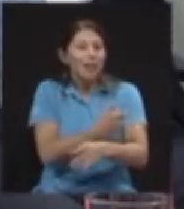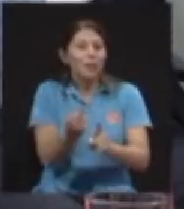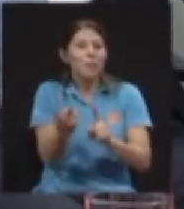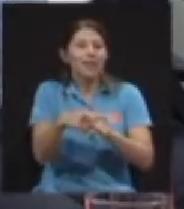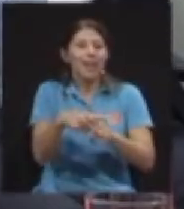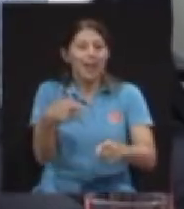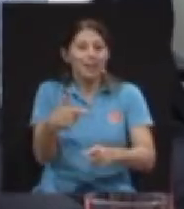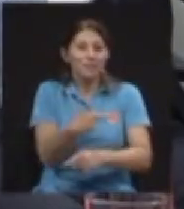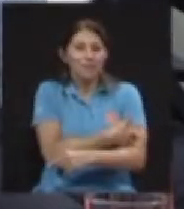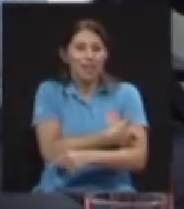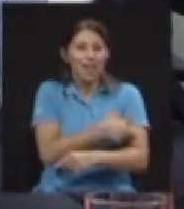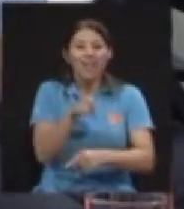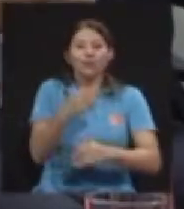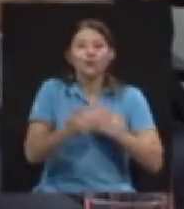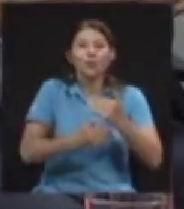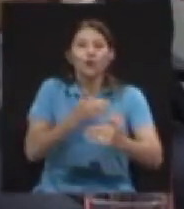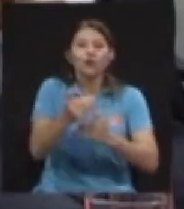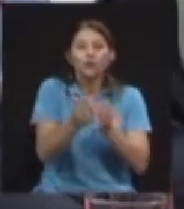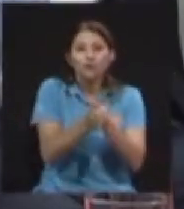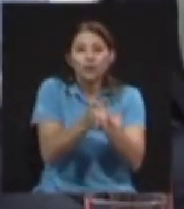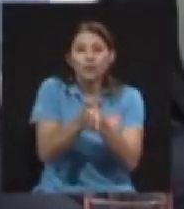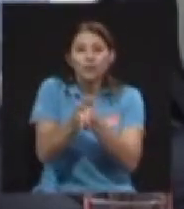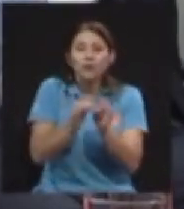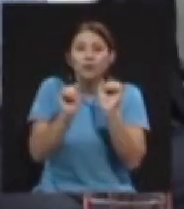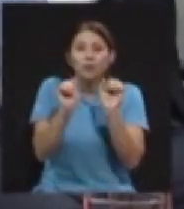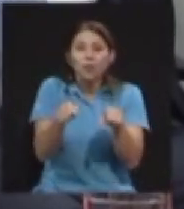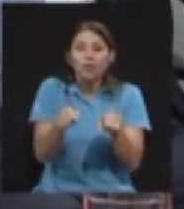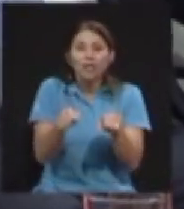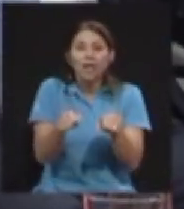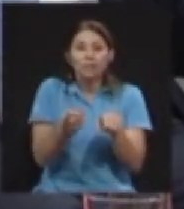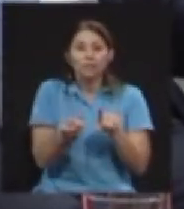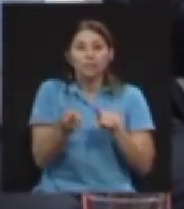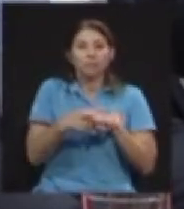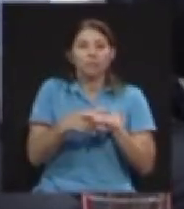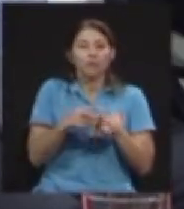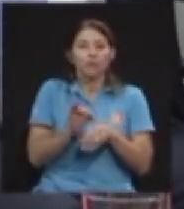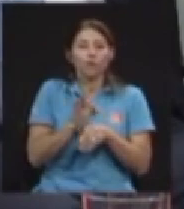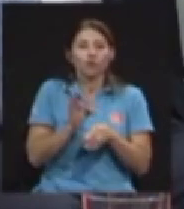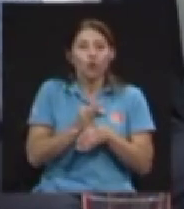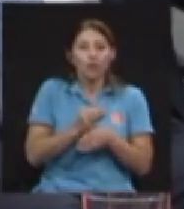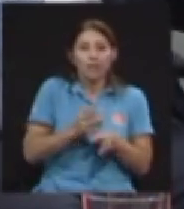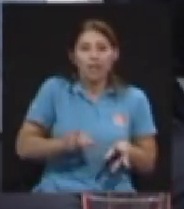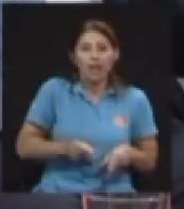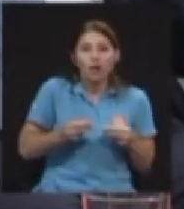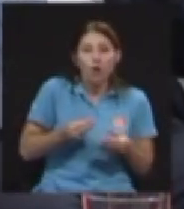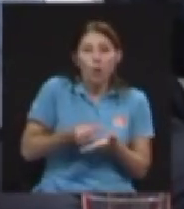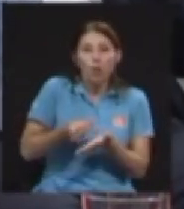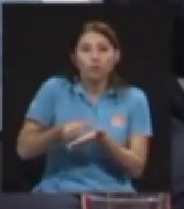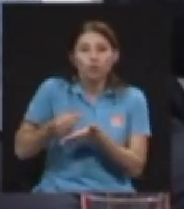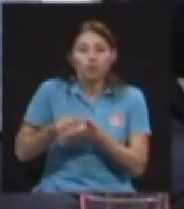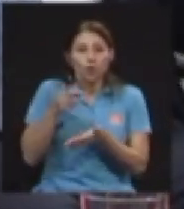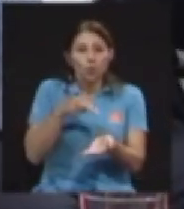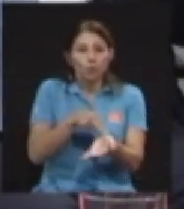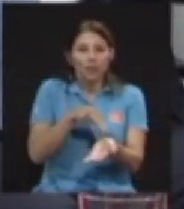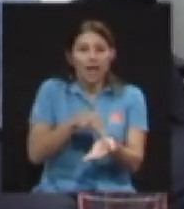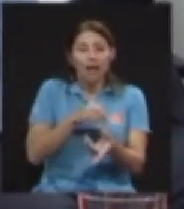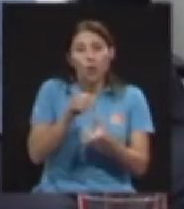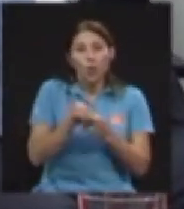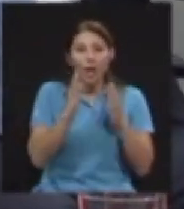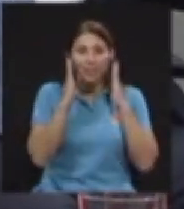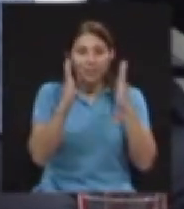optimización se pueden incorporar dentro de las funciones de costos, por ejemplo, de un hospital y la atención de pacientes para optimizar,